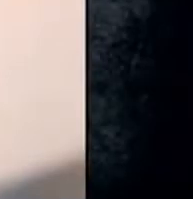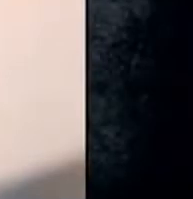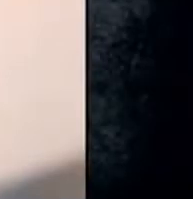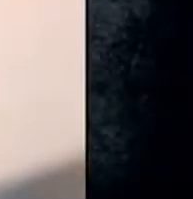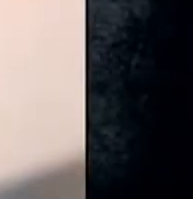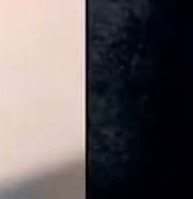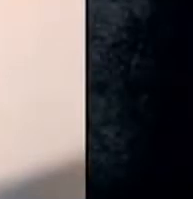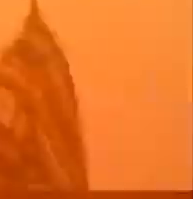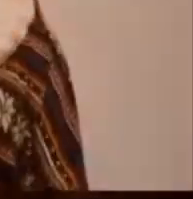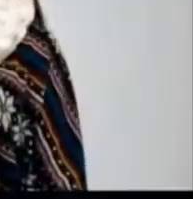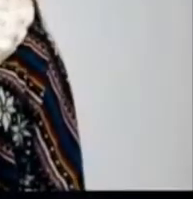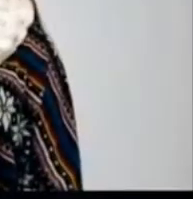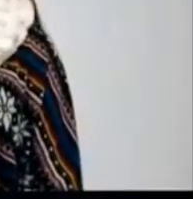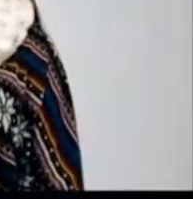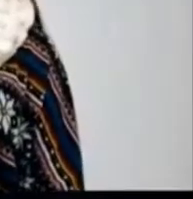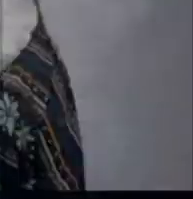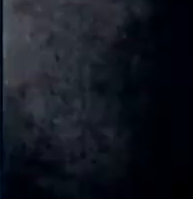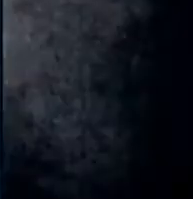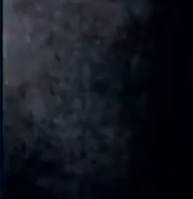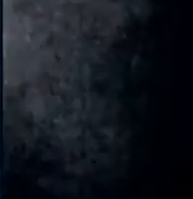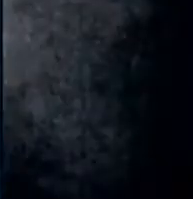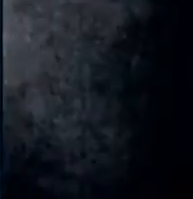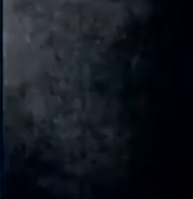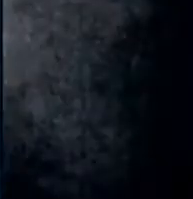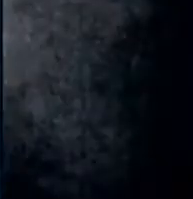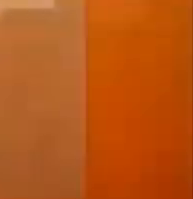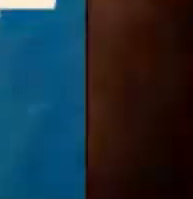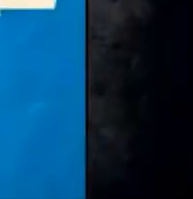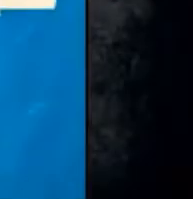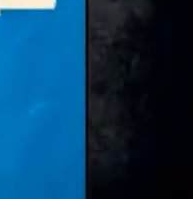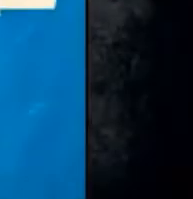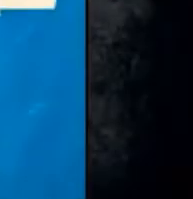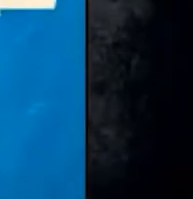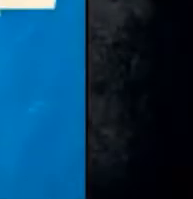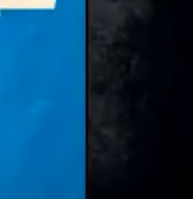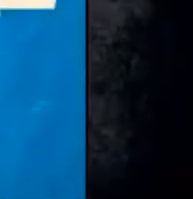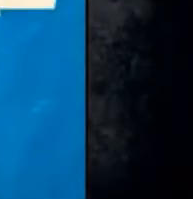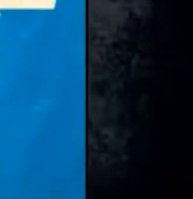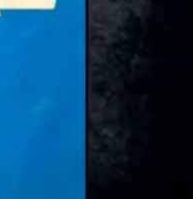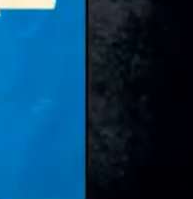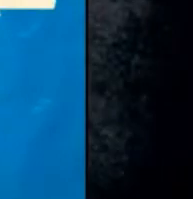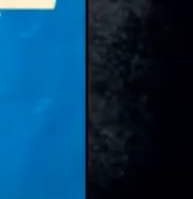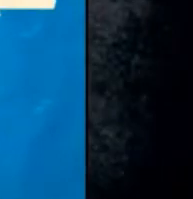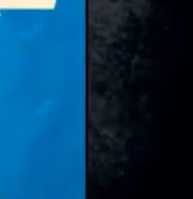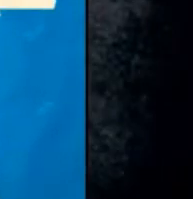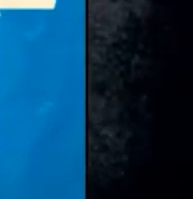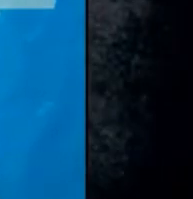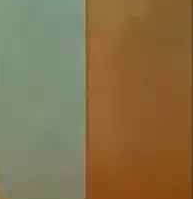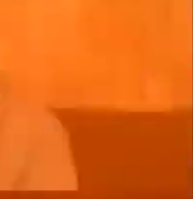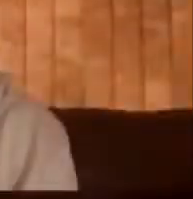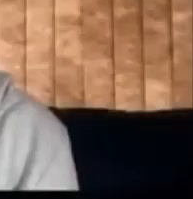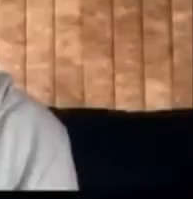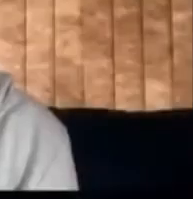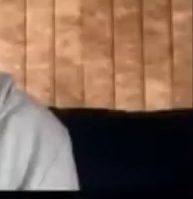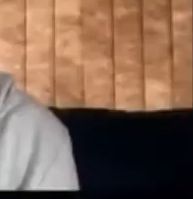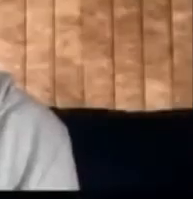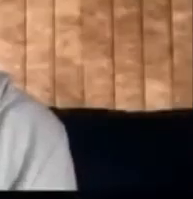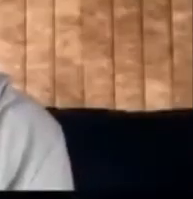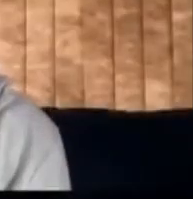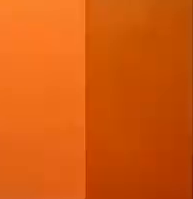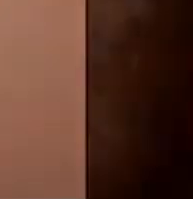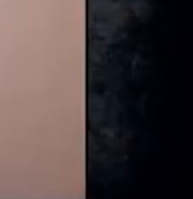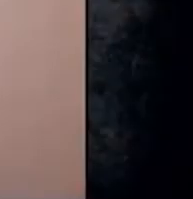toma de la vía de barrio viva la patria los ángeles viva la patria